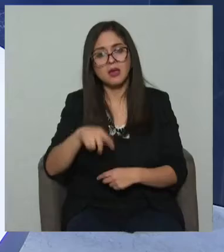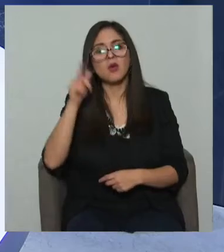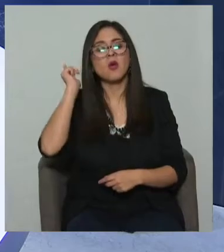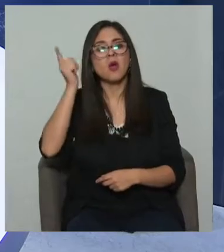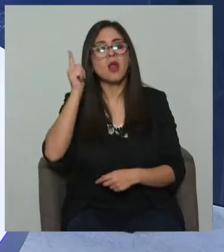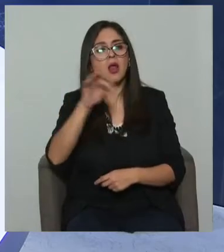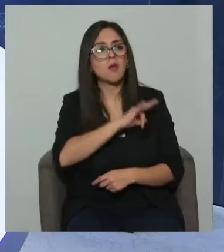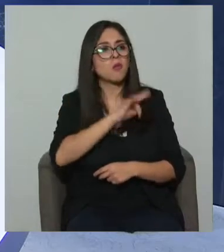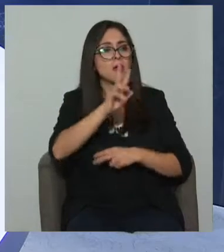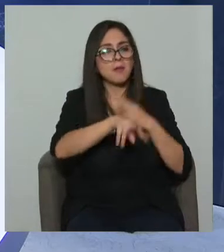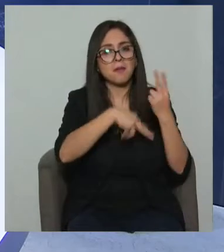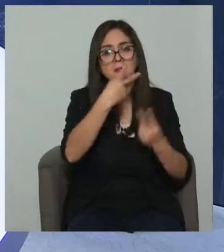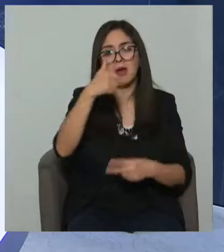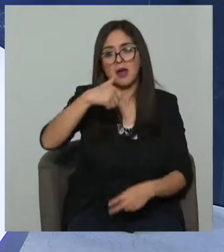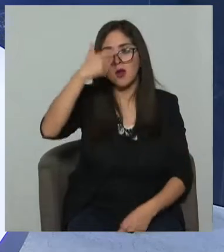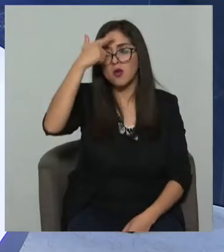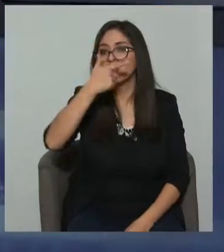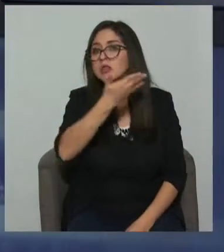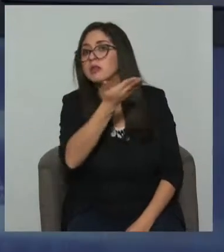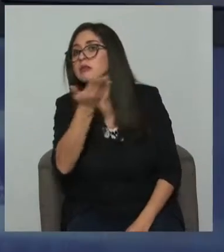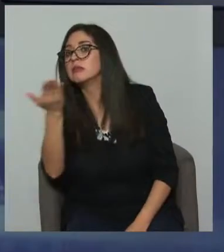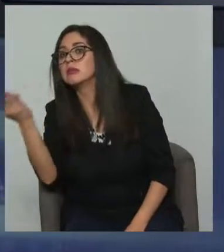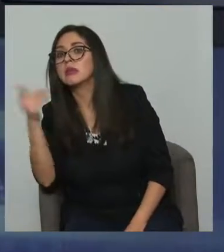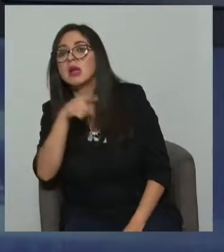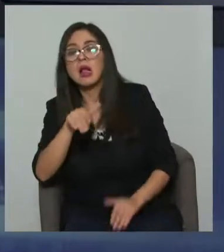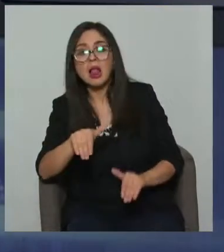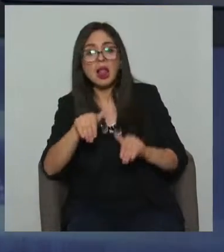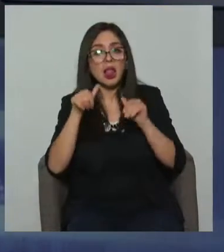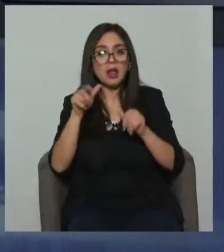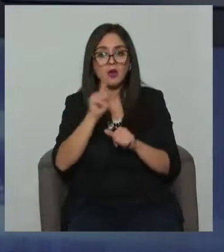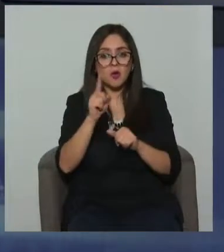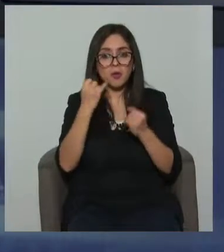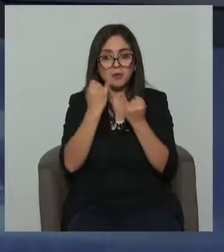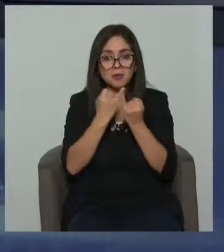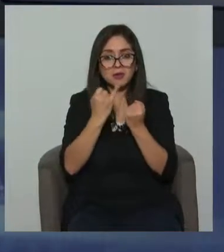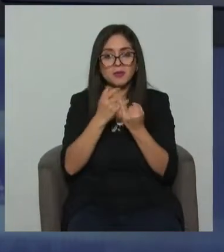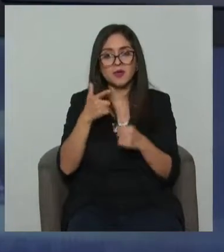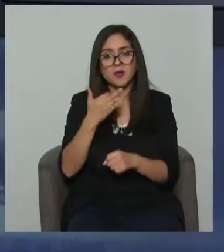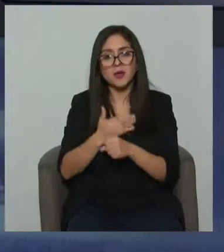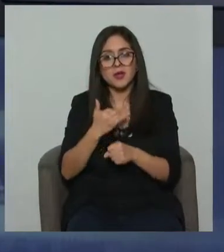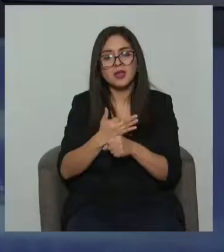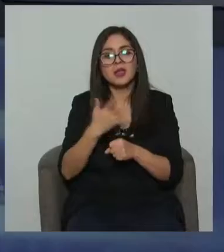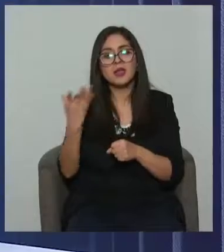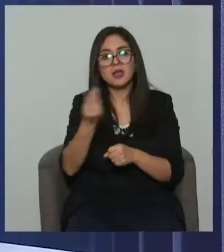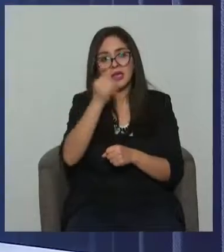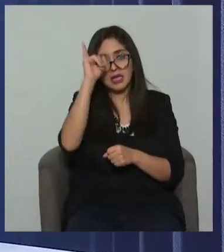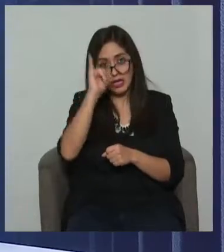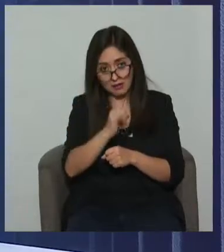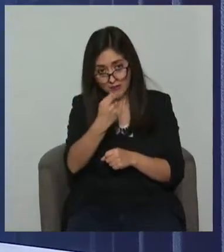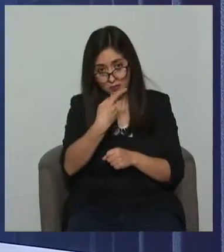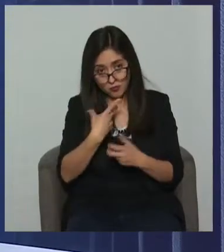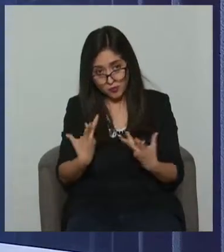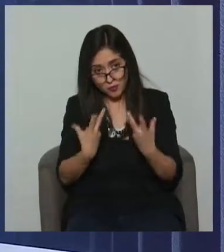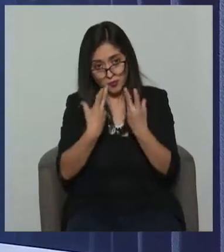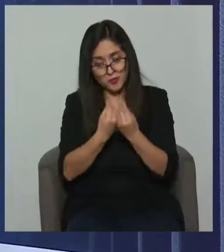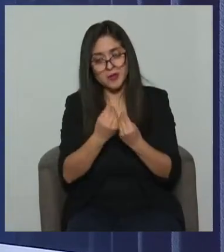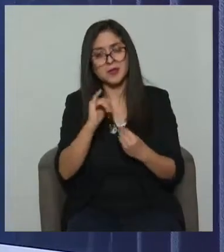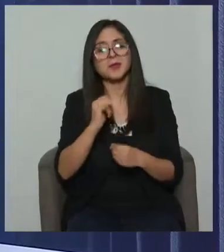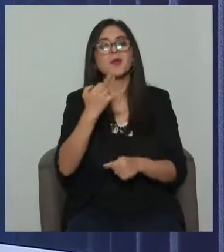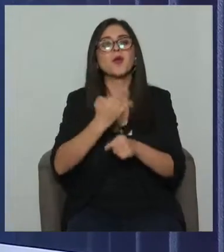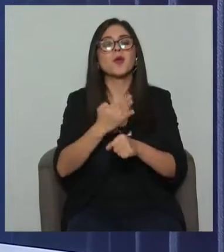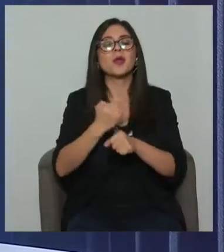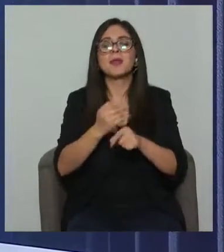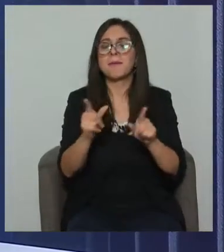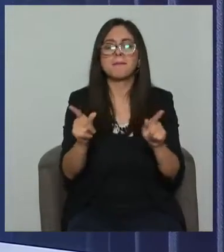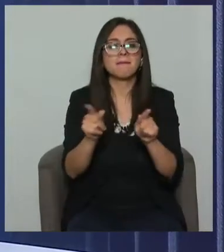noche. Conste, ahí está, ya, él está. Nadie se puede rajar. Nuestro floor manager. Esta noche. Jefe Memo, nos vamos de aquí después. Bueno, pues ahí tiene. Vamos a hacer la